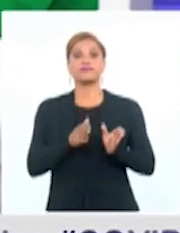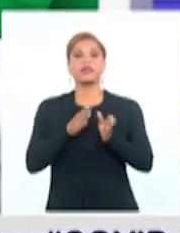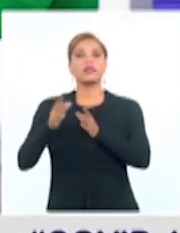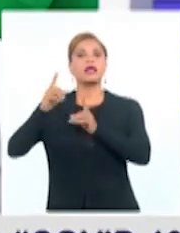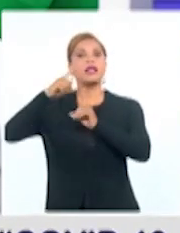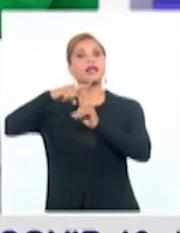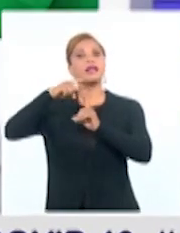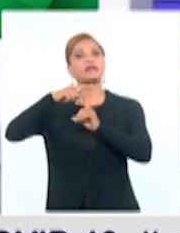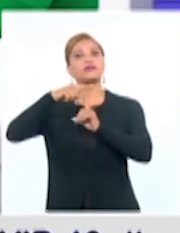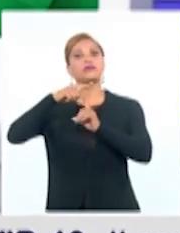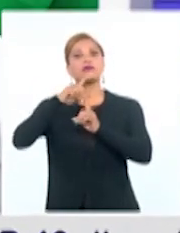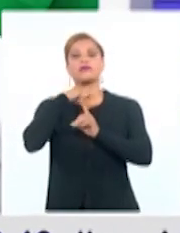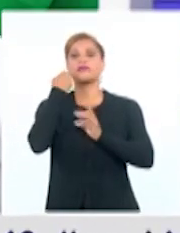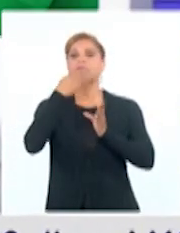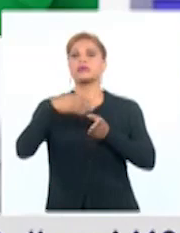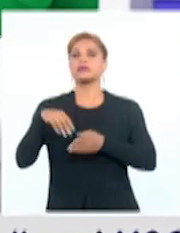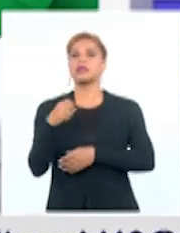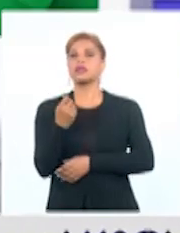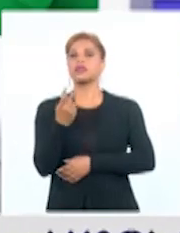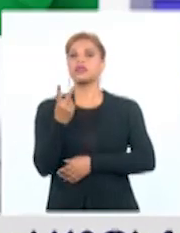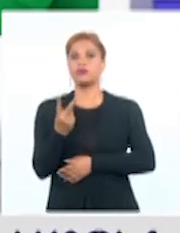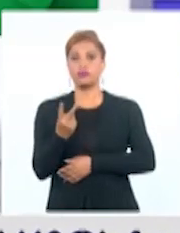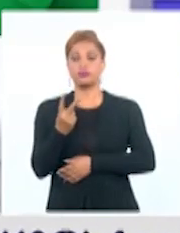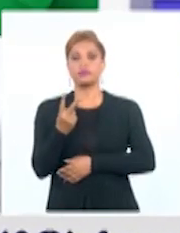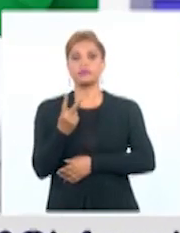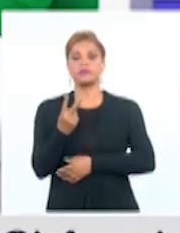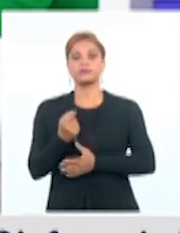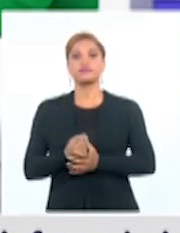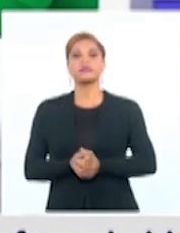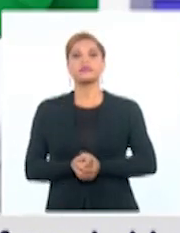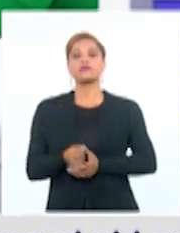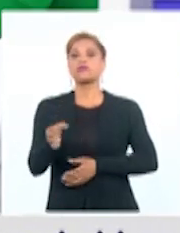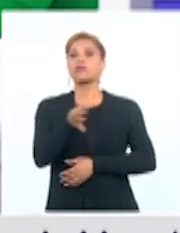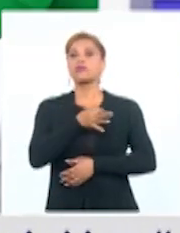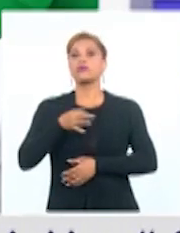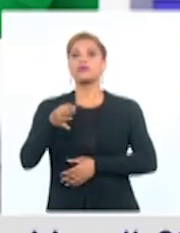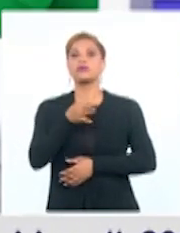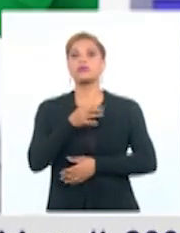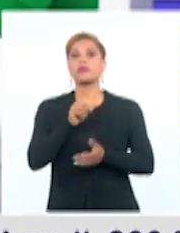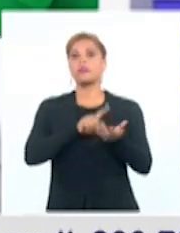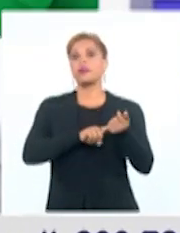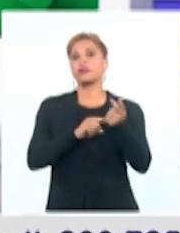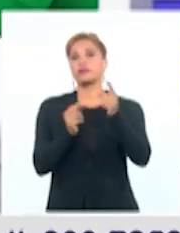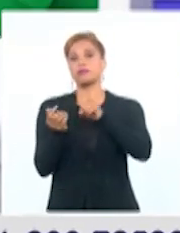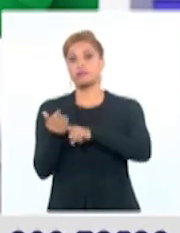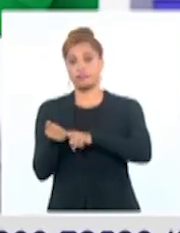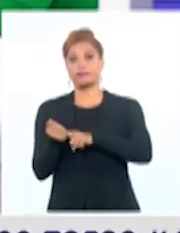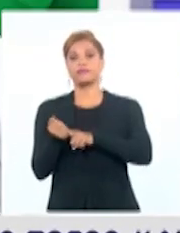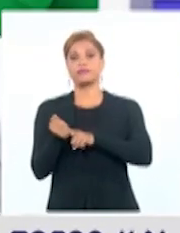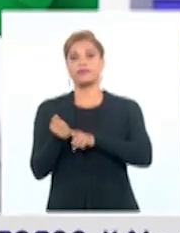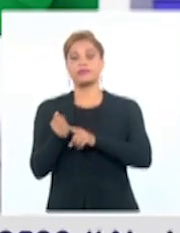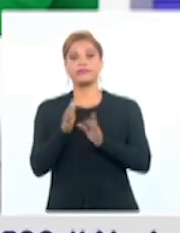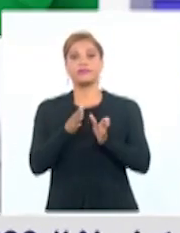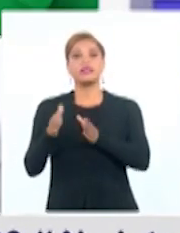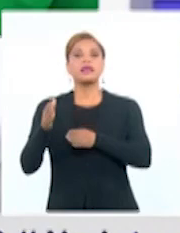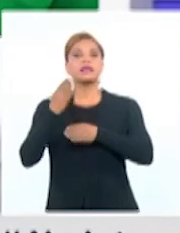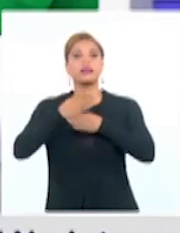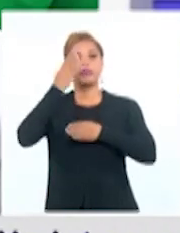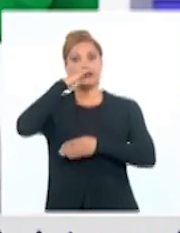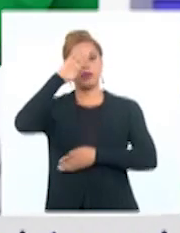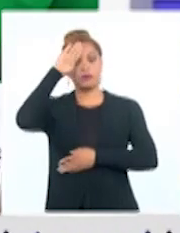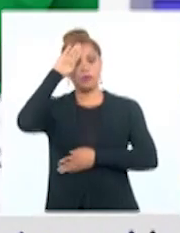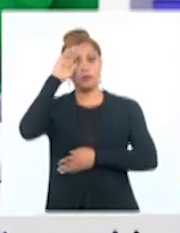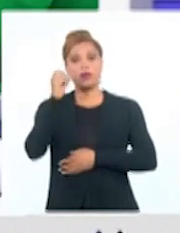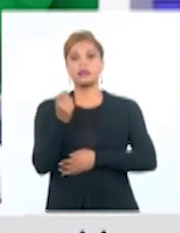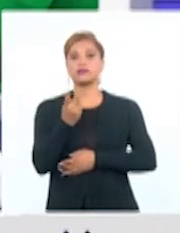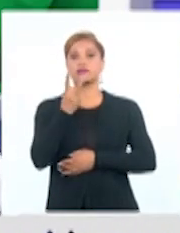dos personas que fallecen con COVID del municipio de Puerto Padre. En Santiago de Cuba, las 2